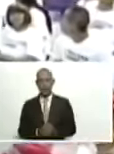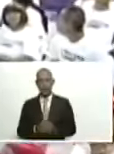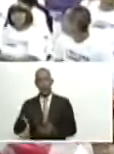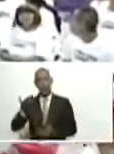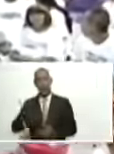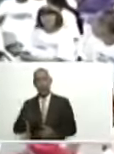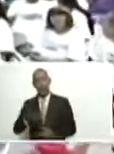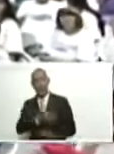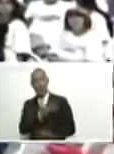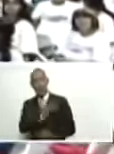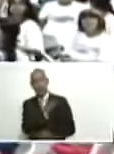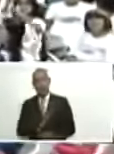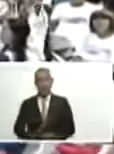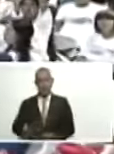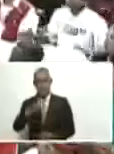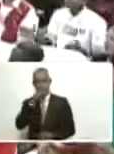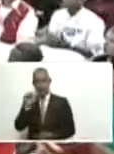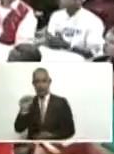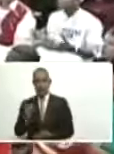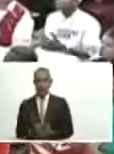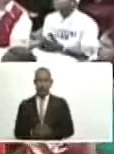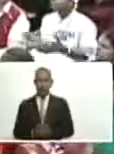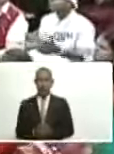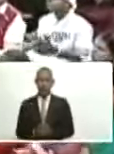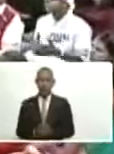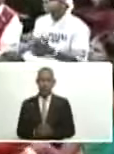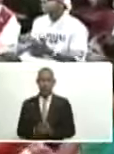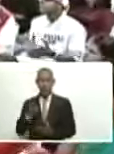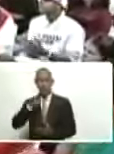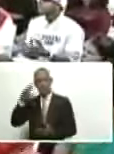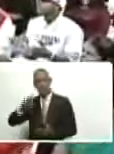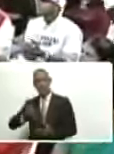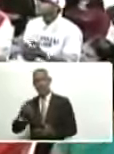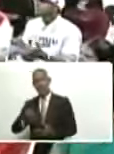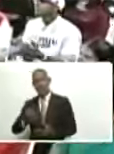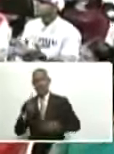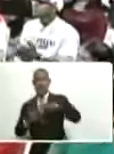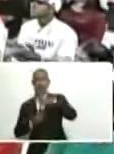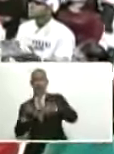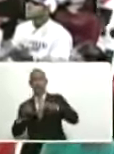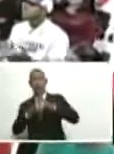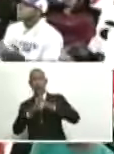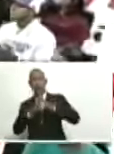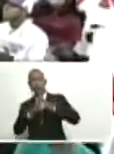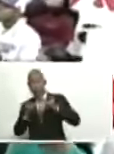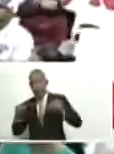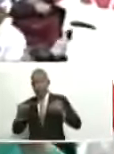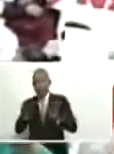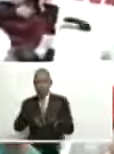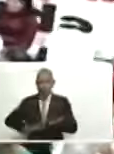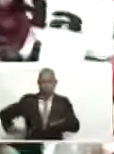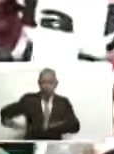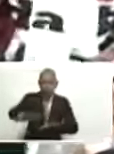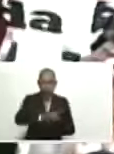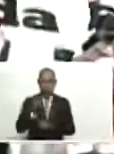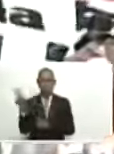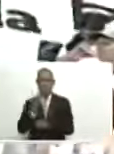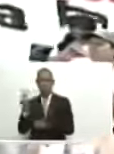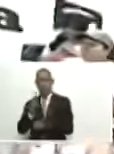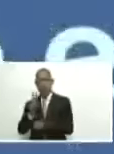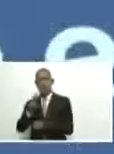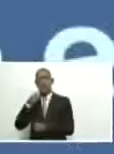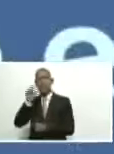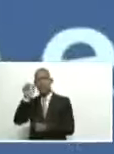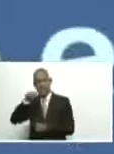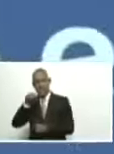Importante, presidente, porque realmente la revolución trastoca todos los rincones de nuestro país y le dice sí